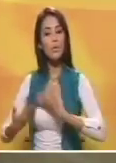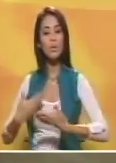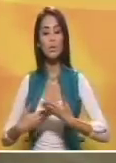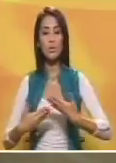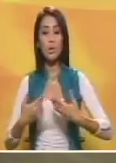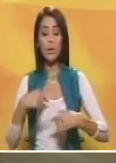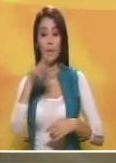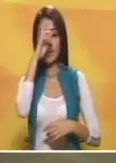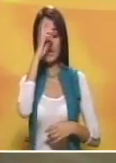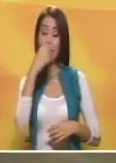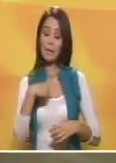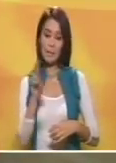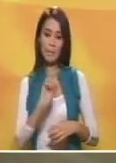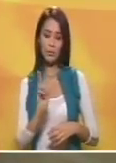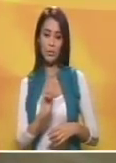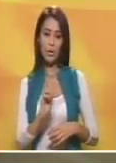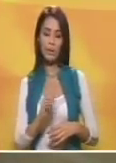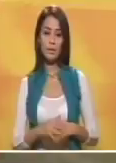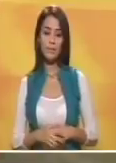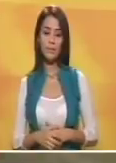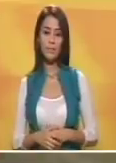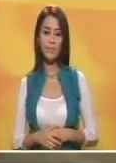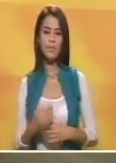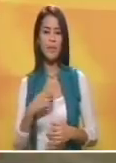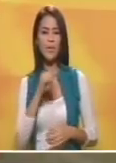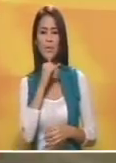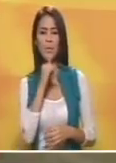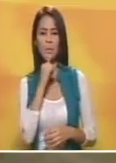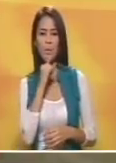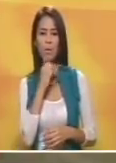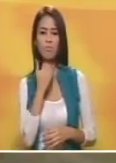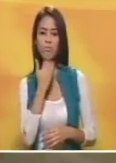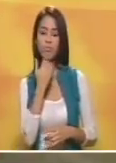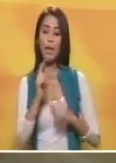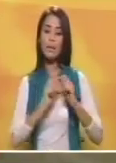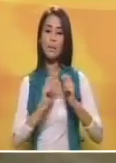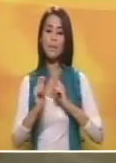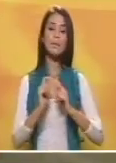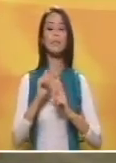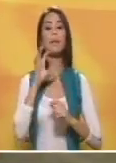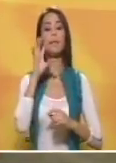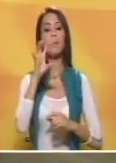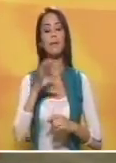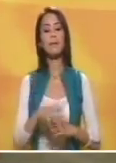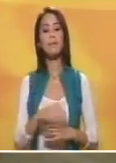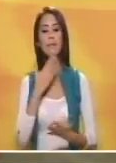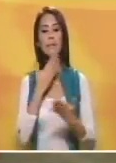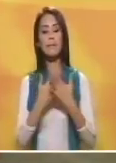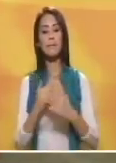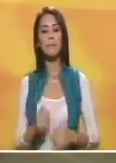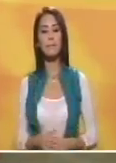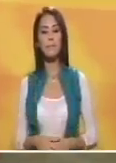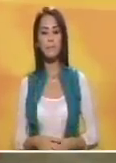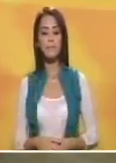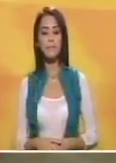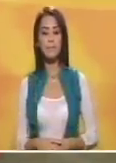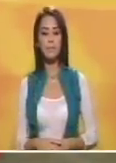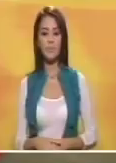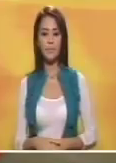República Bolivariana de Venezuela, bueno, de acuerdo a lo que dijo en una reciente entrevista en El País. Muchísimas gracias.